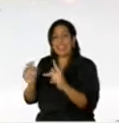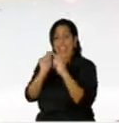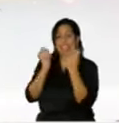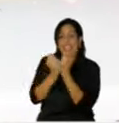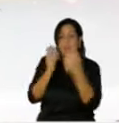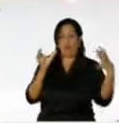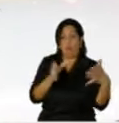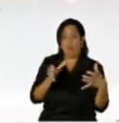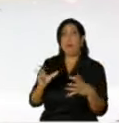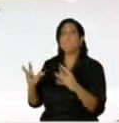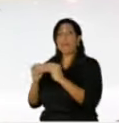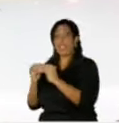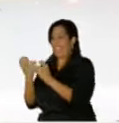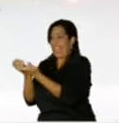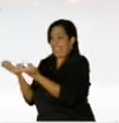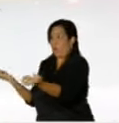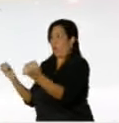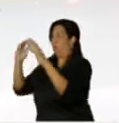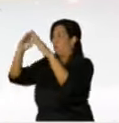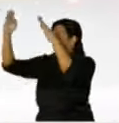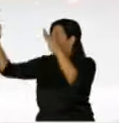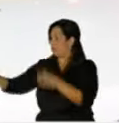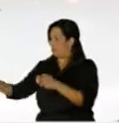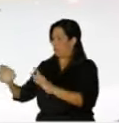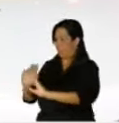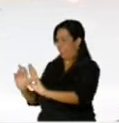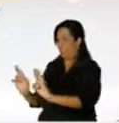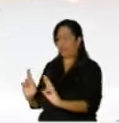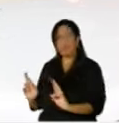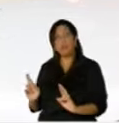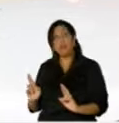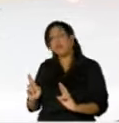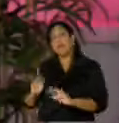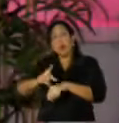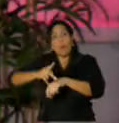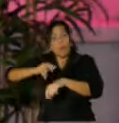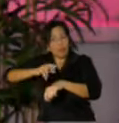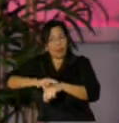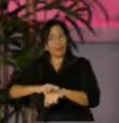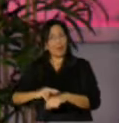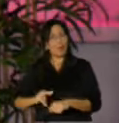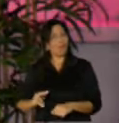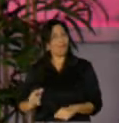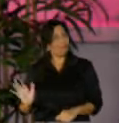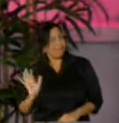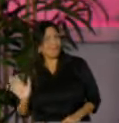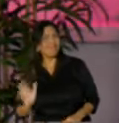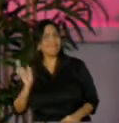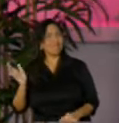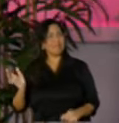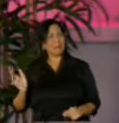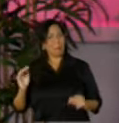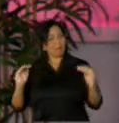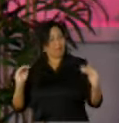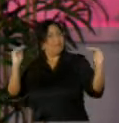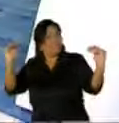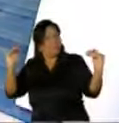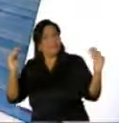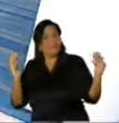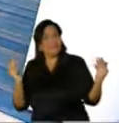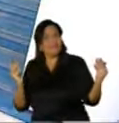la tecnología en Puerto Rico se ha dado como una herramienta, pues, novel, pero también de primer orden, ¿no? Como un primer